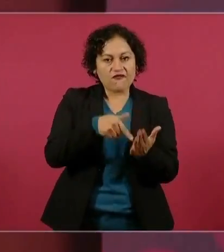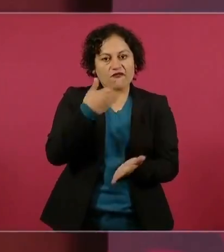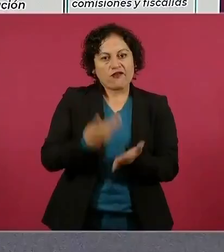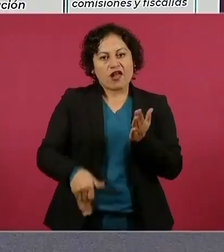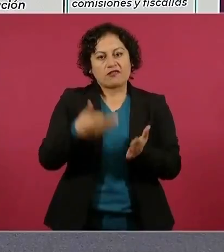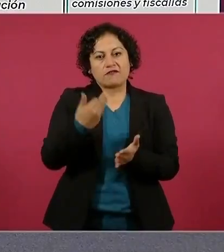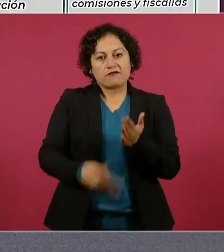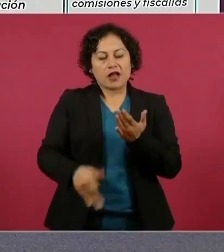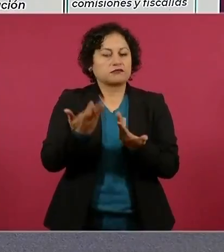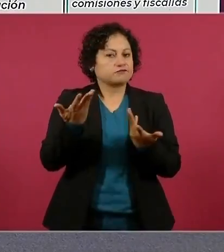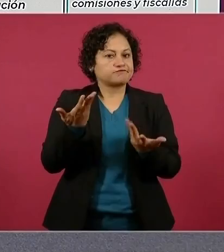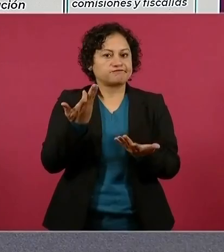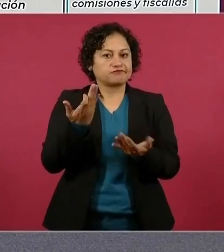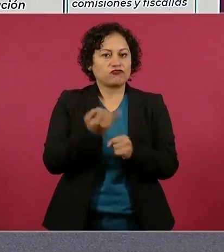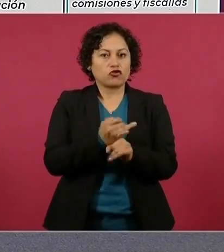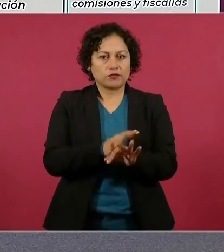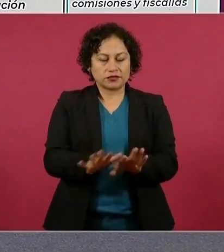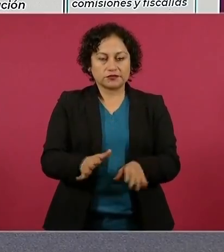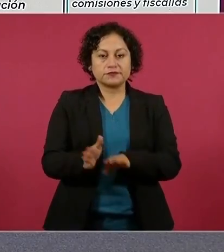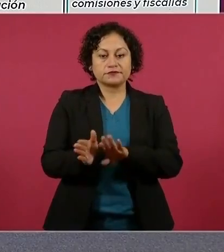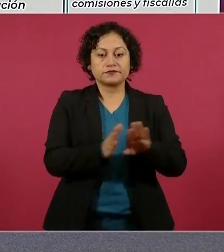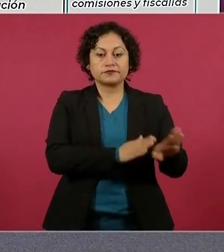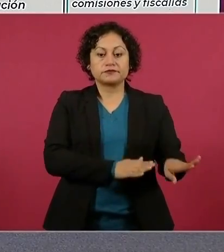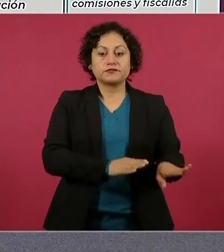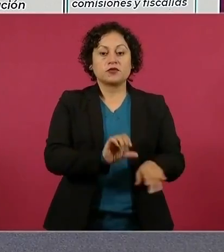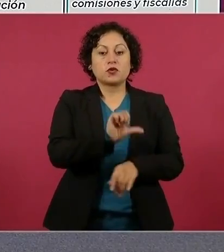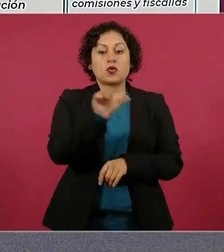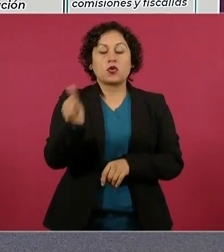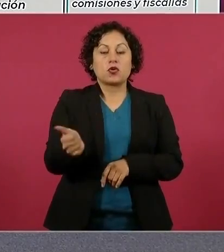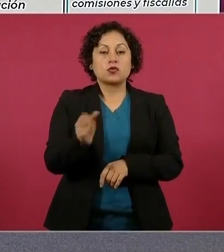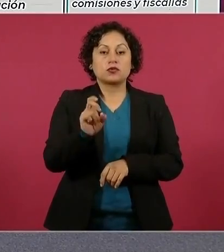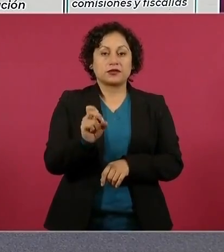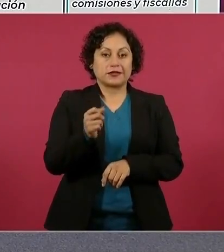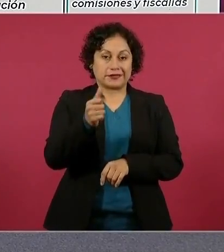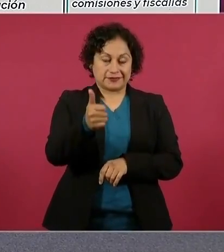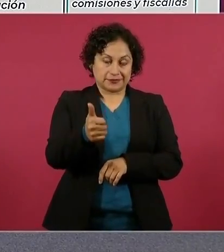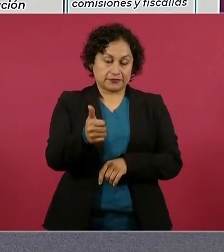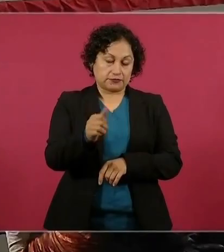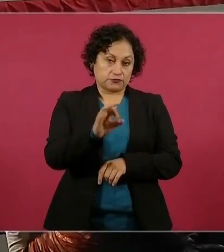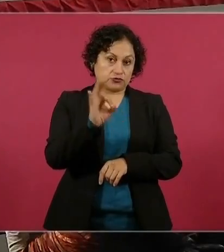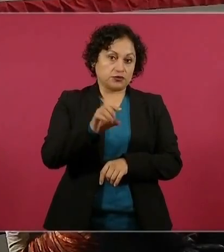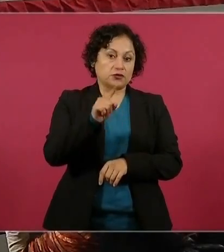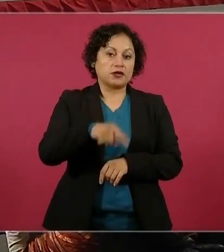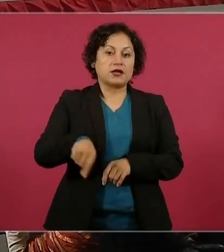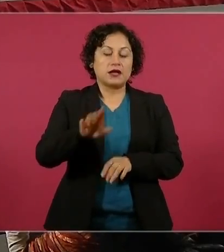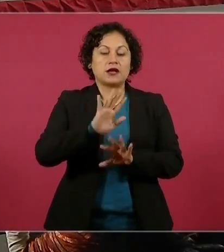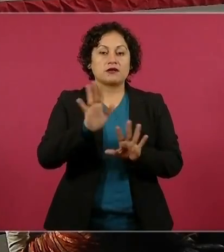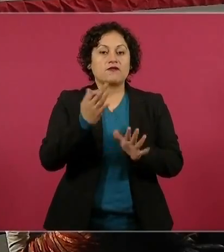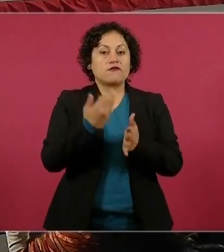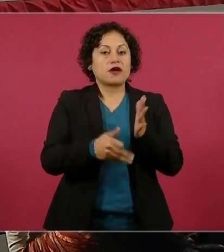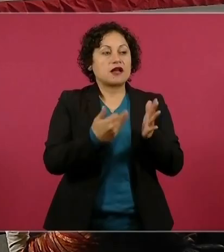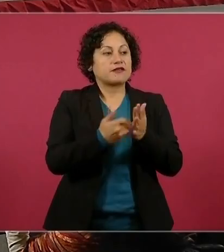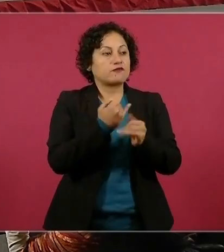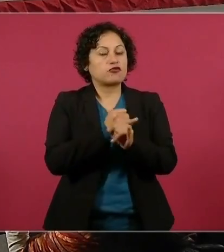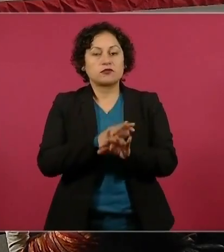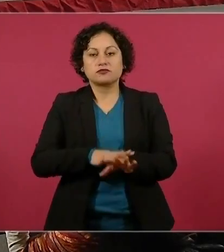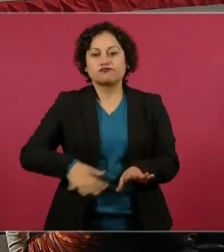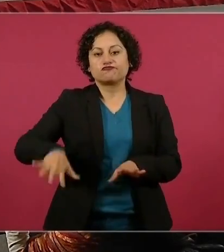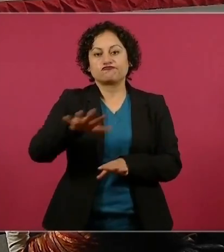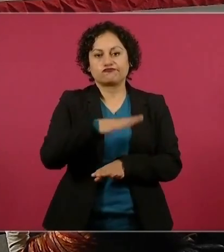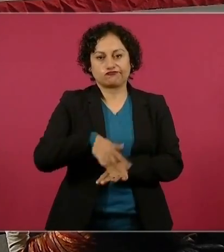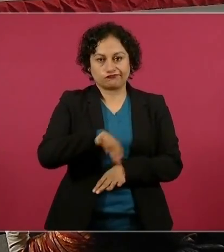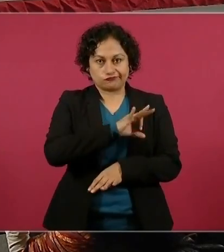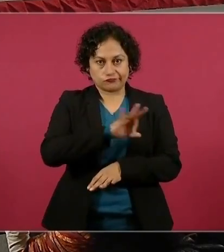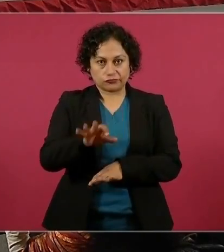identificar y 32% registros sin indicios para la búsqueda. Adicionalmente, también